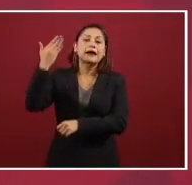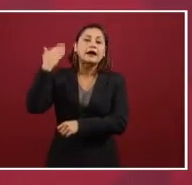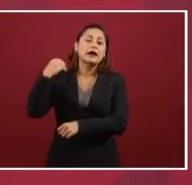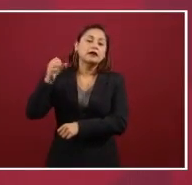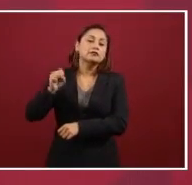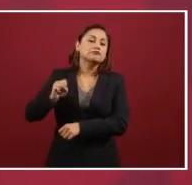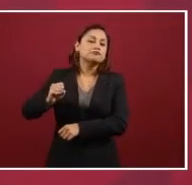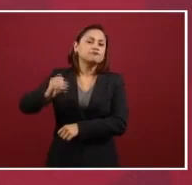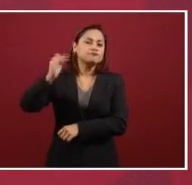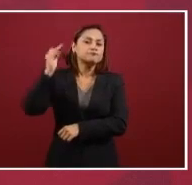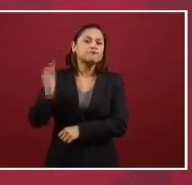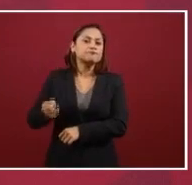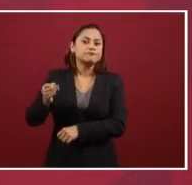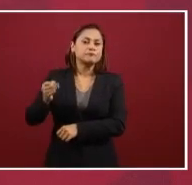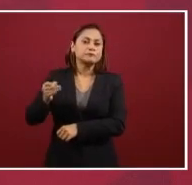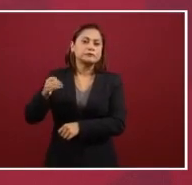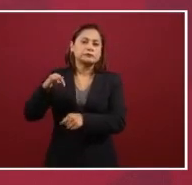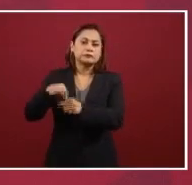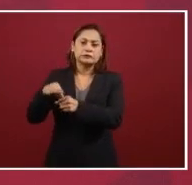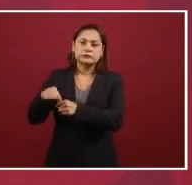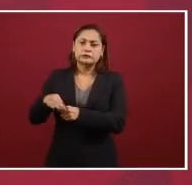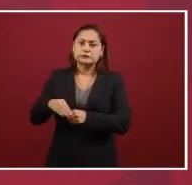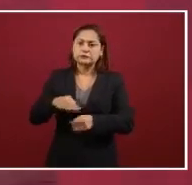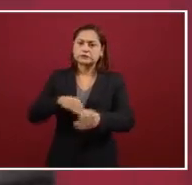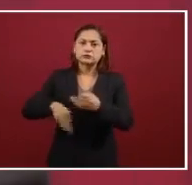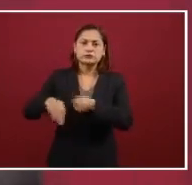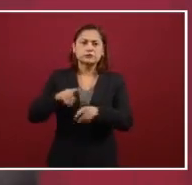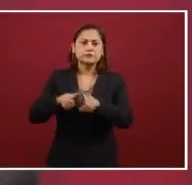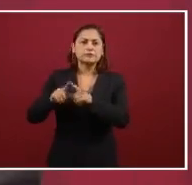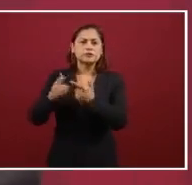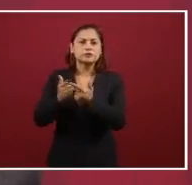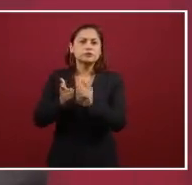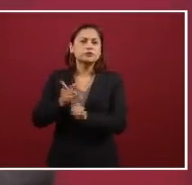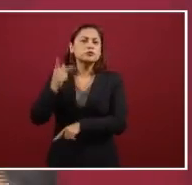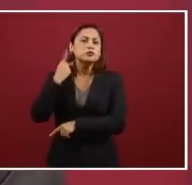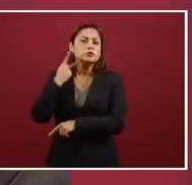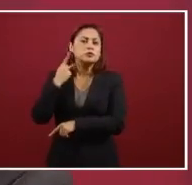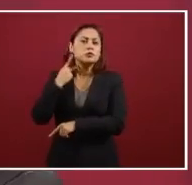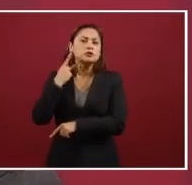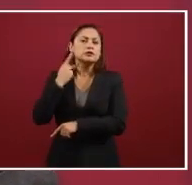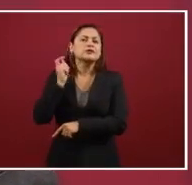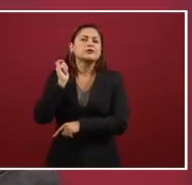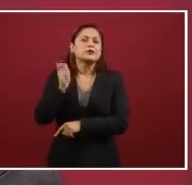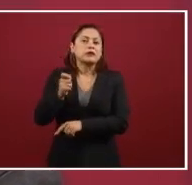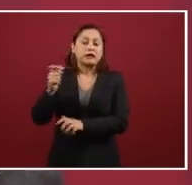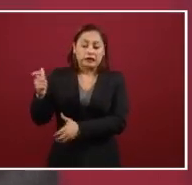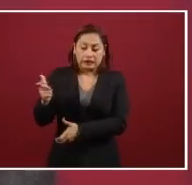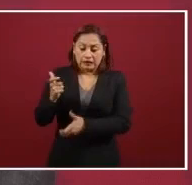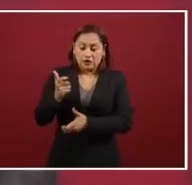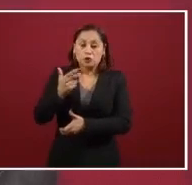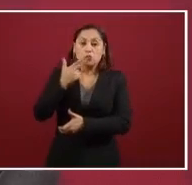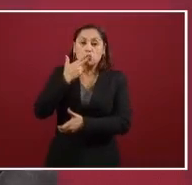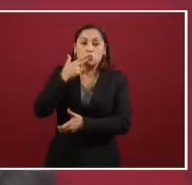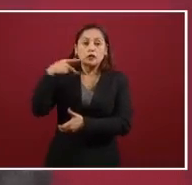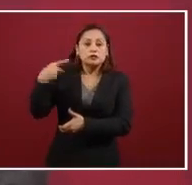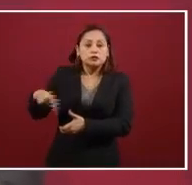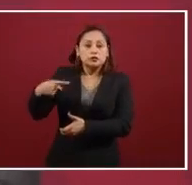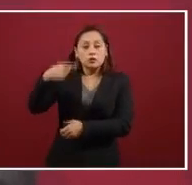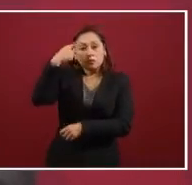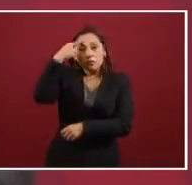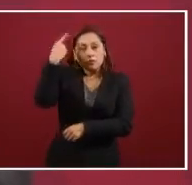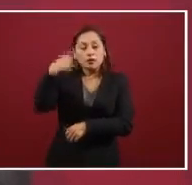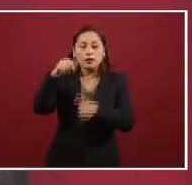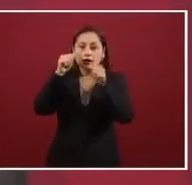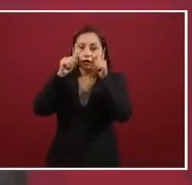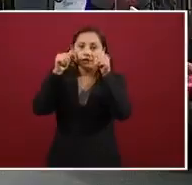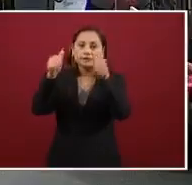ese fondo, y ese fondo está hecho para financiar proyectos en Centroamérica. Así fue creado. Entonces,